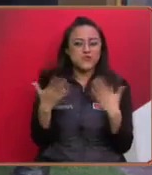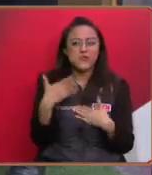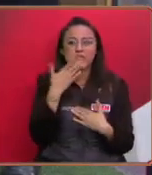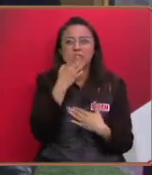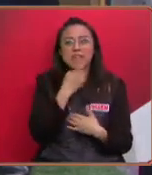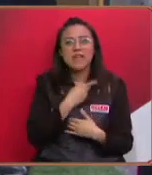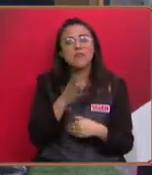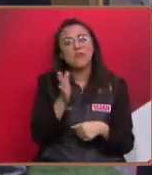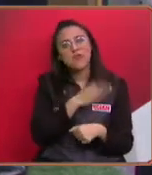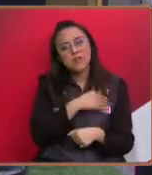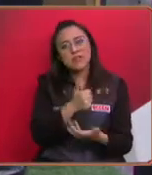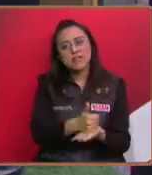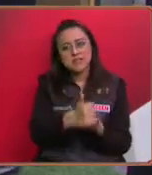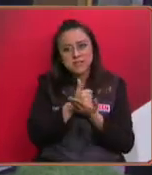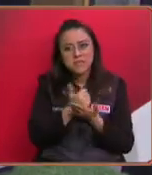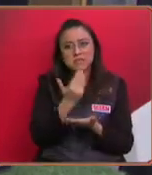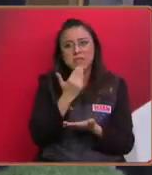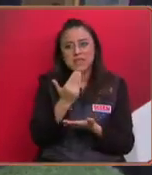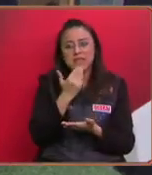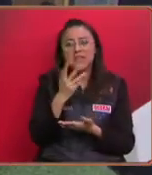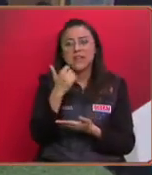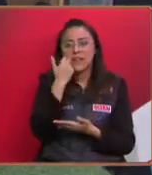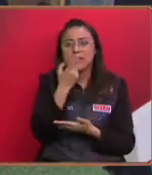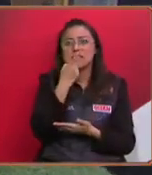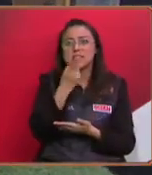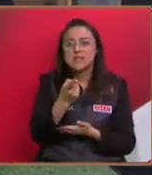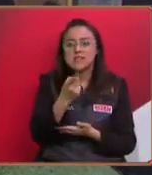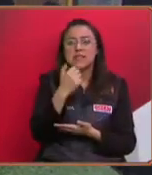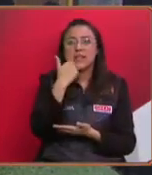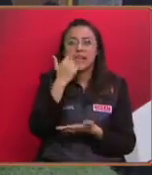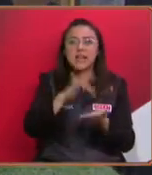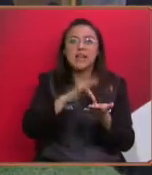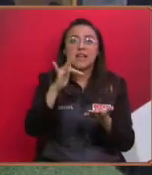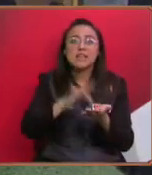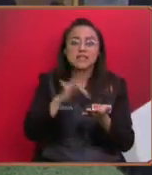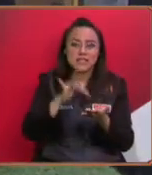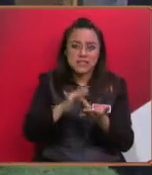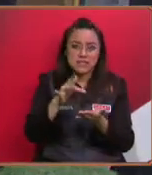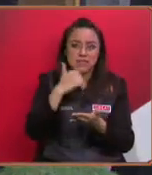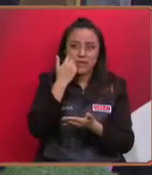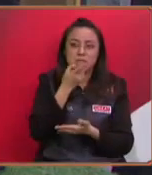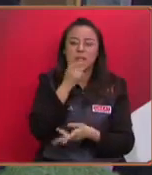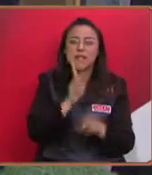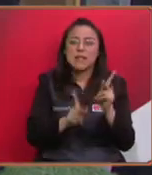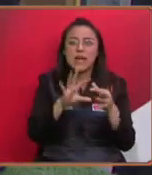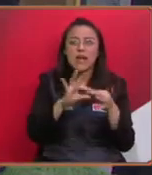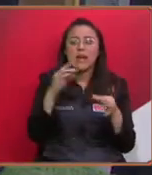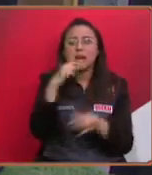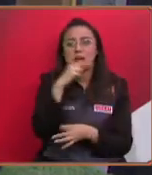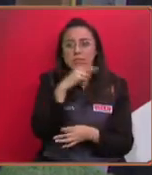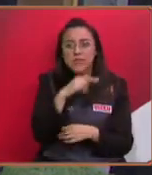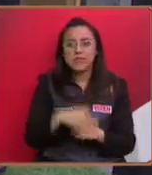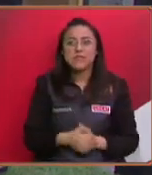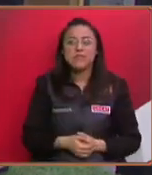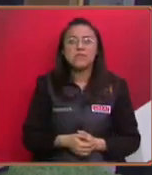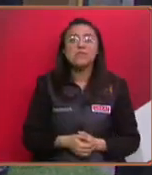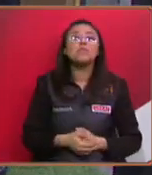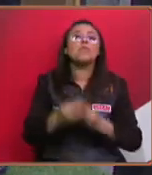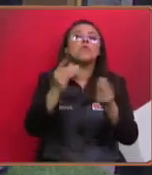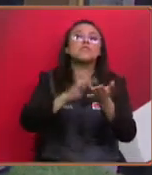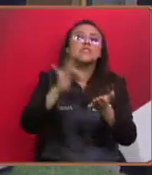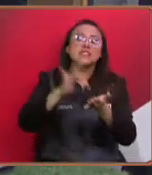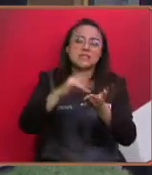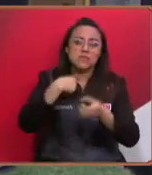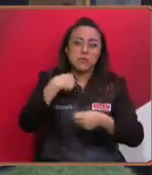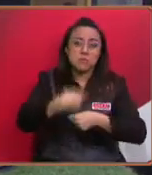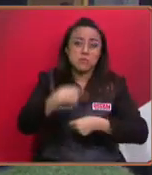Qué padre que nos estén apoyando en este momento. Y pues queríamos nada más darles voz, señor, desde este lado, platicar con ellos rapidísimo, aunque sea. Pues muchas gracias